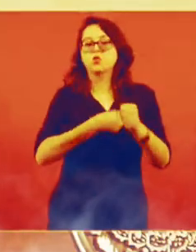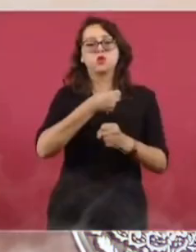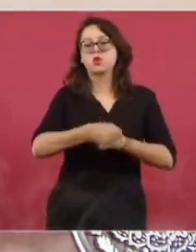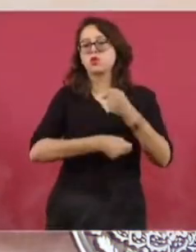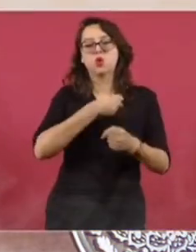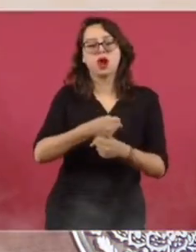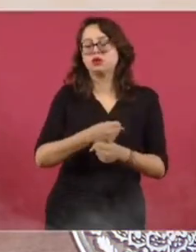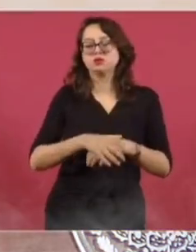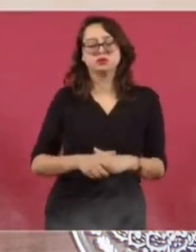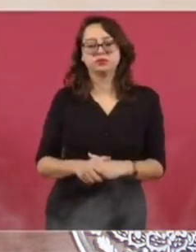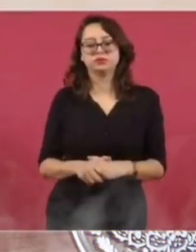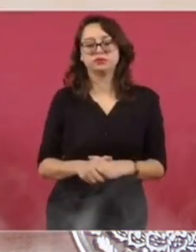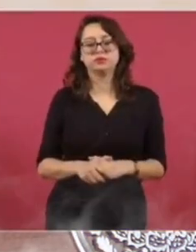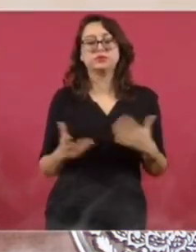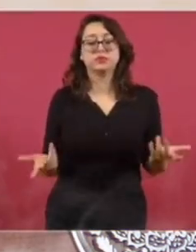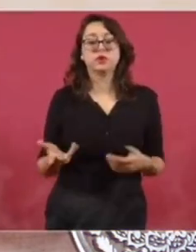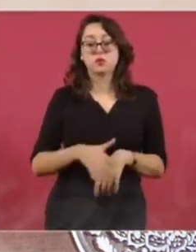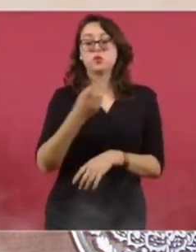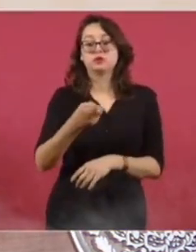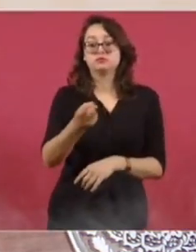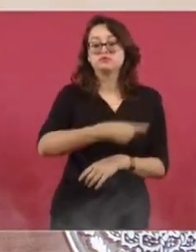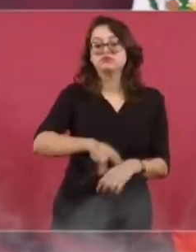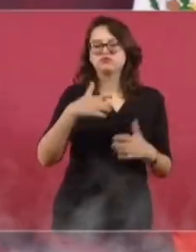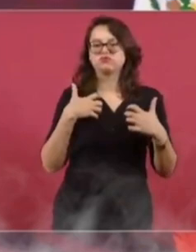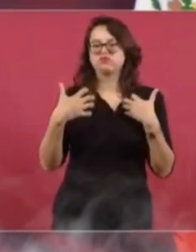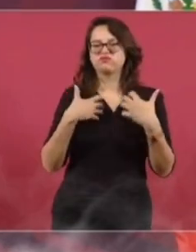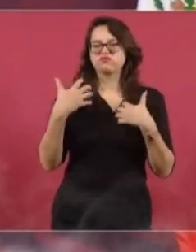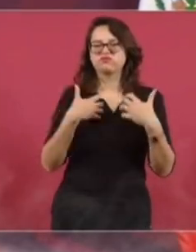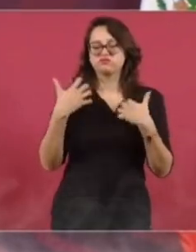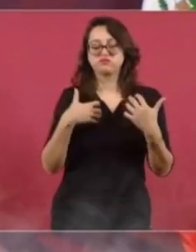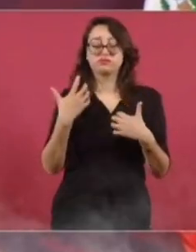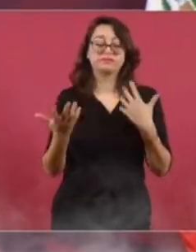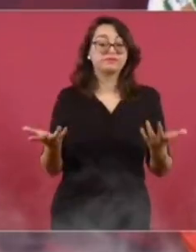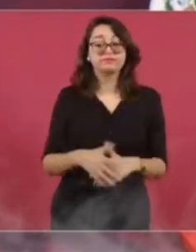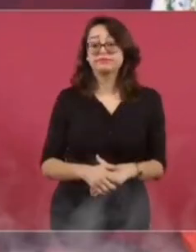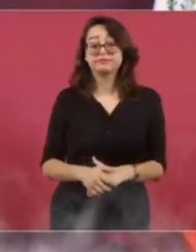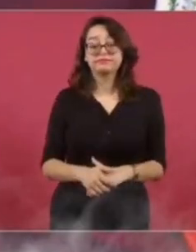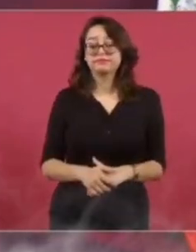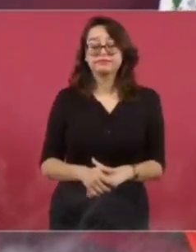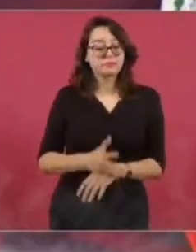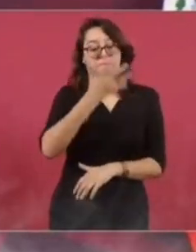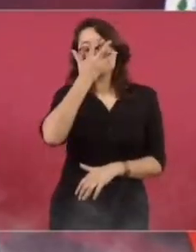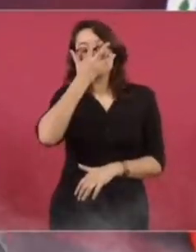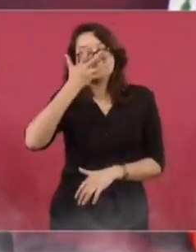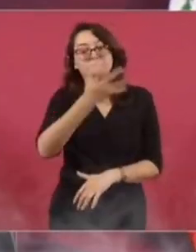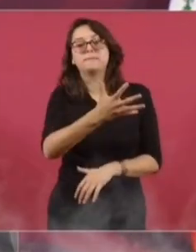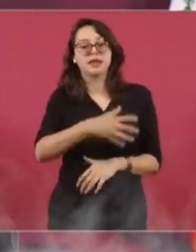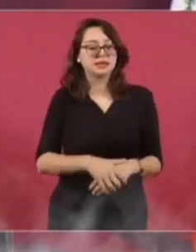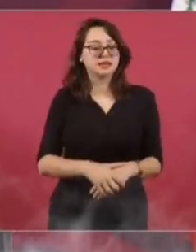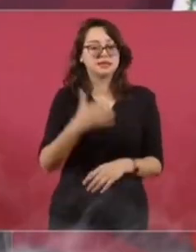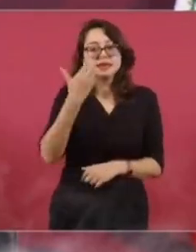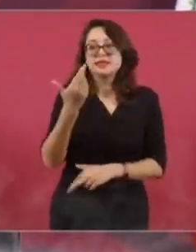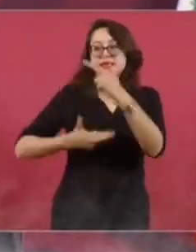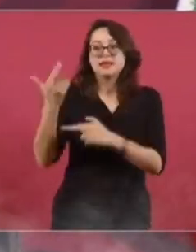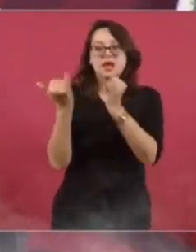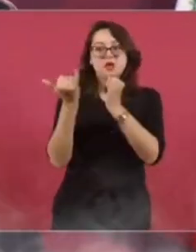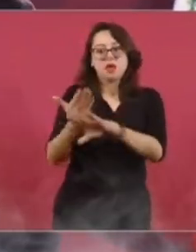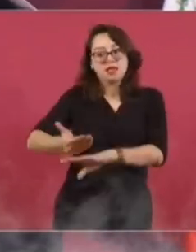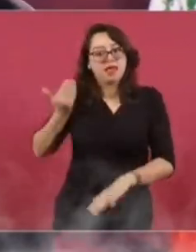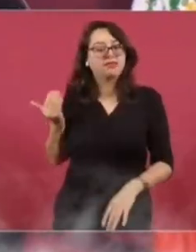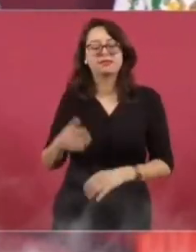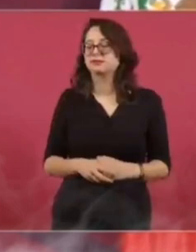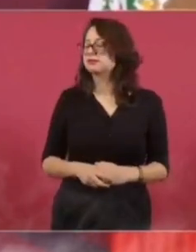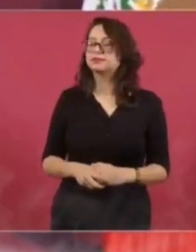tiempo. Entonces, ese es su enojo y les debería dar vergüenza querer que eso regrese. Porque si